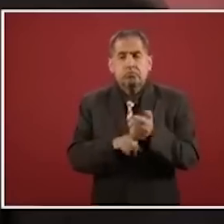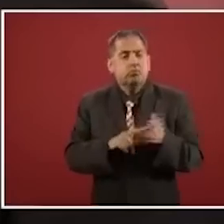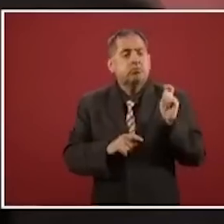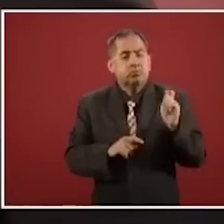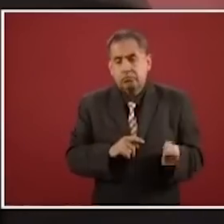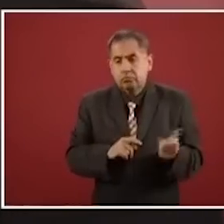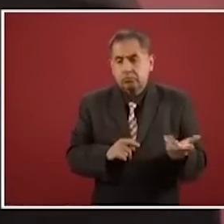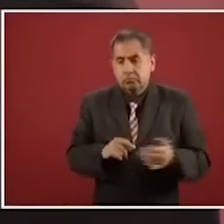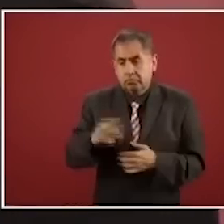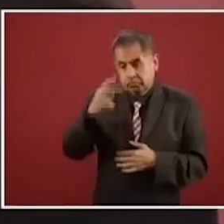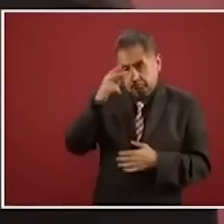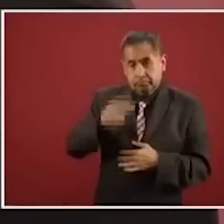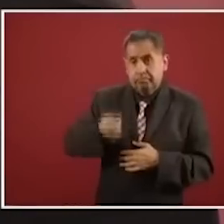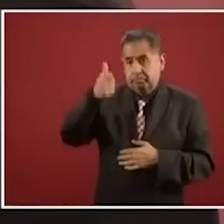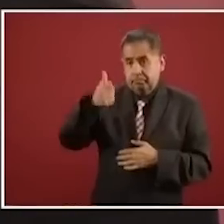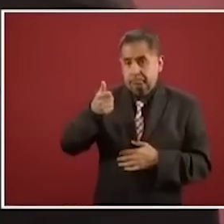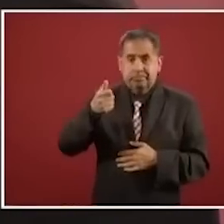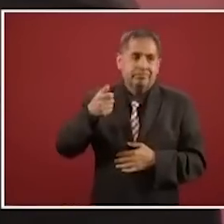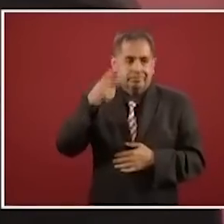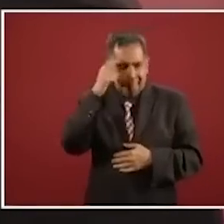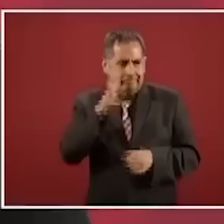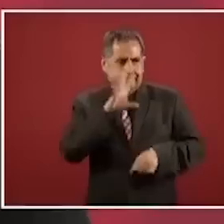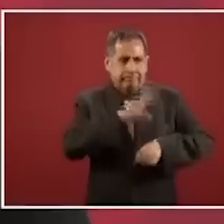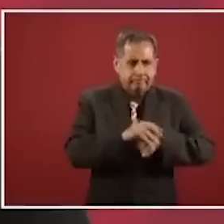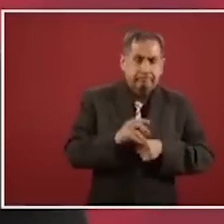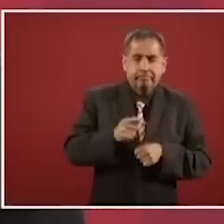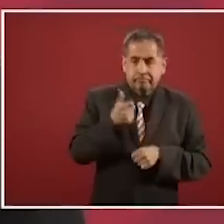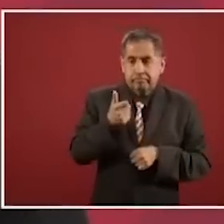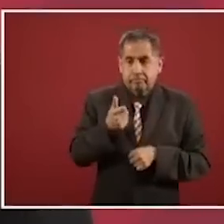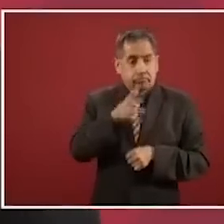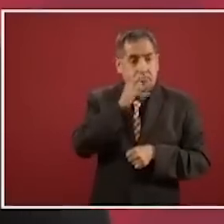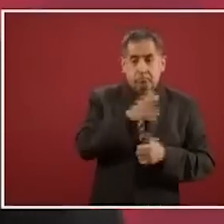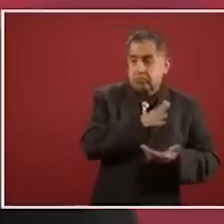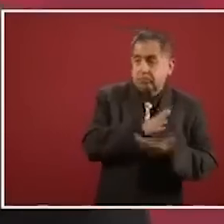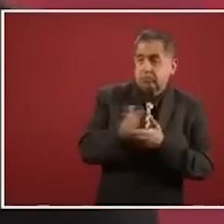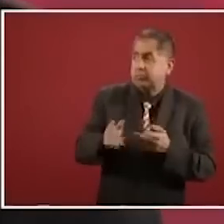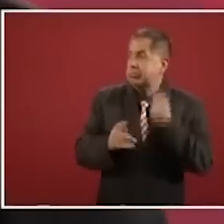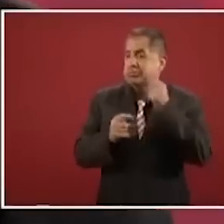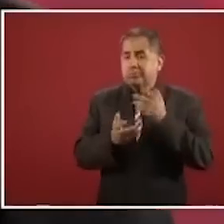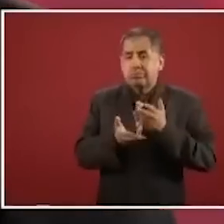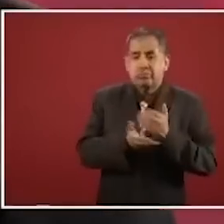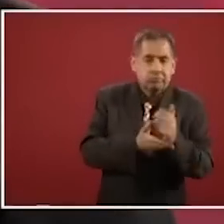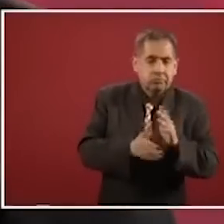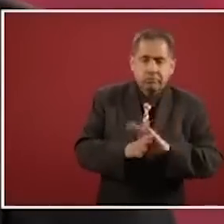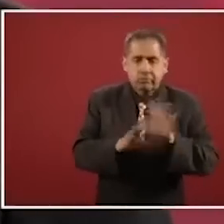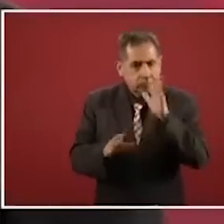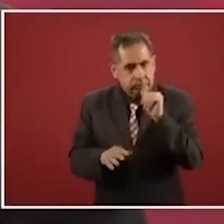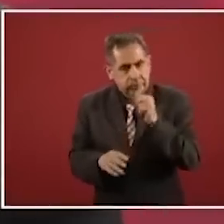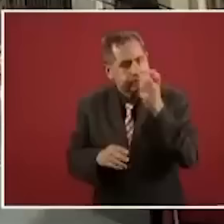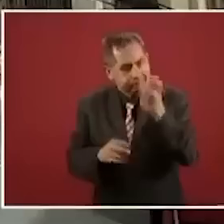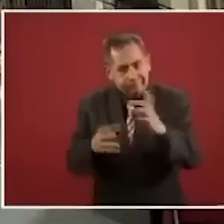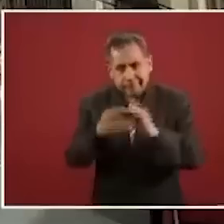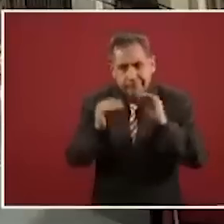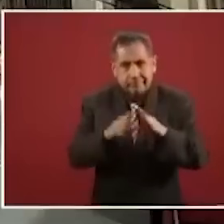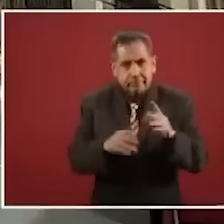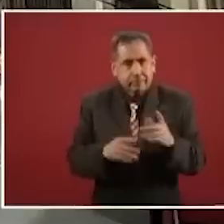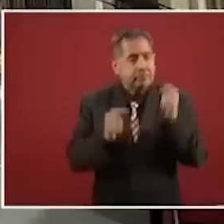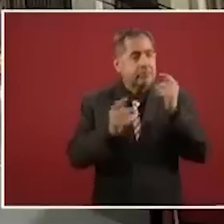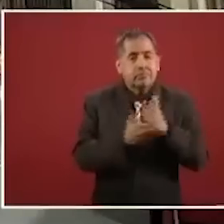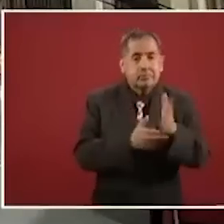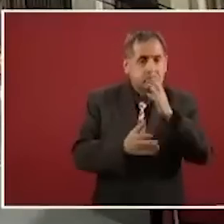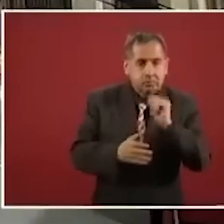investigación, fueron autorizadas por la Fiscalía General de la República. No lo pueden hacer unilateralmente. Eso es lo que quiero aclarar, precisar. Sí,